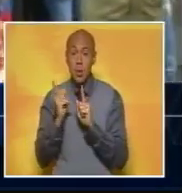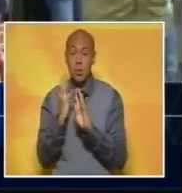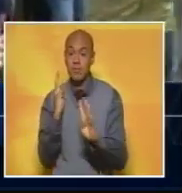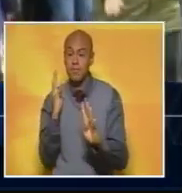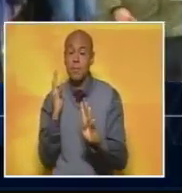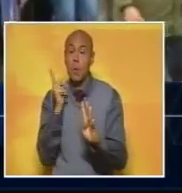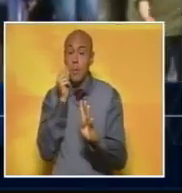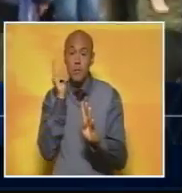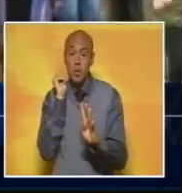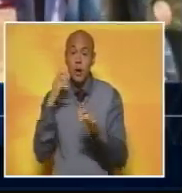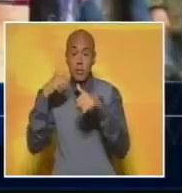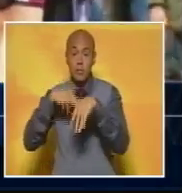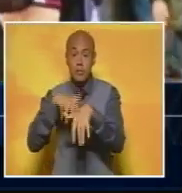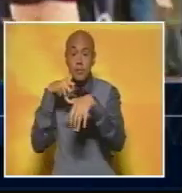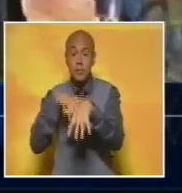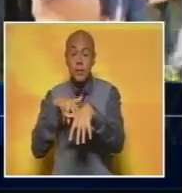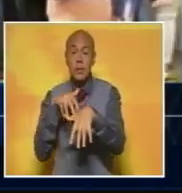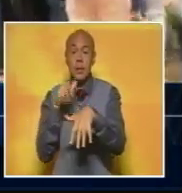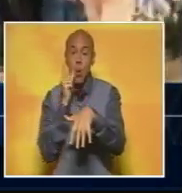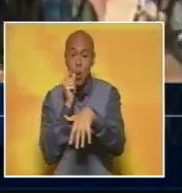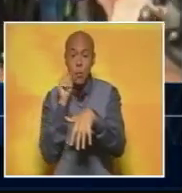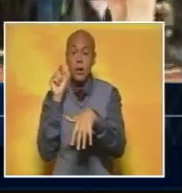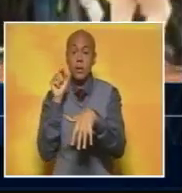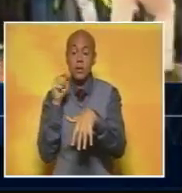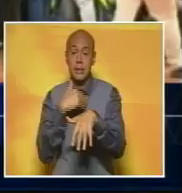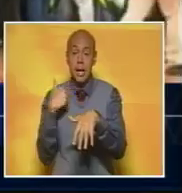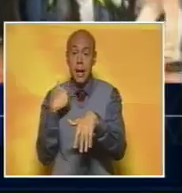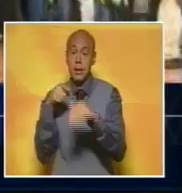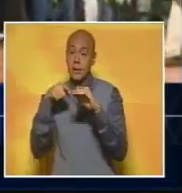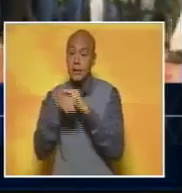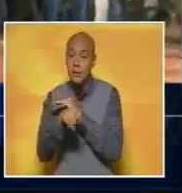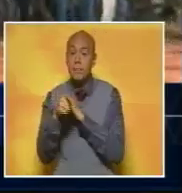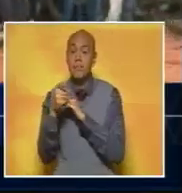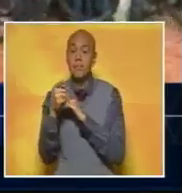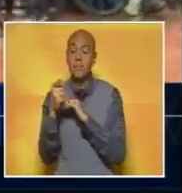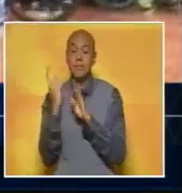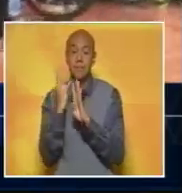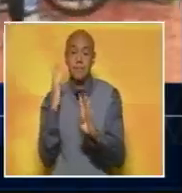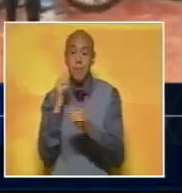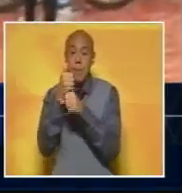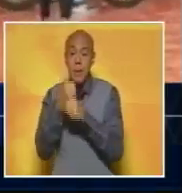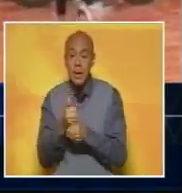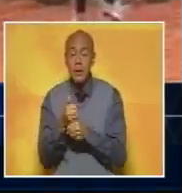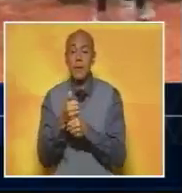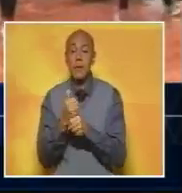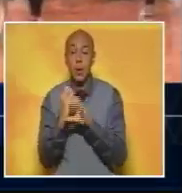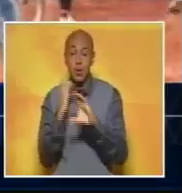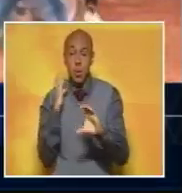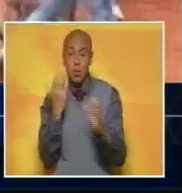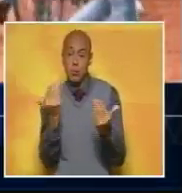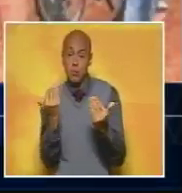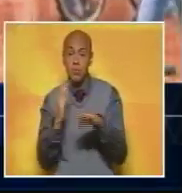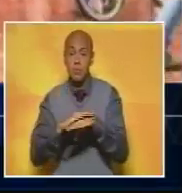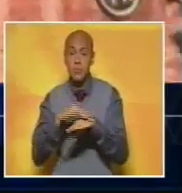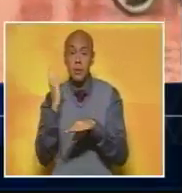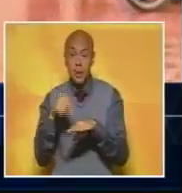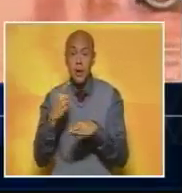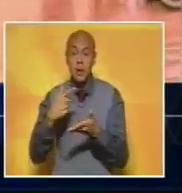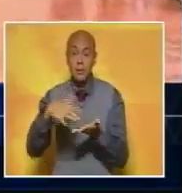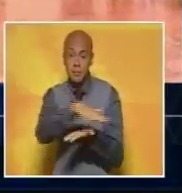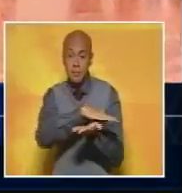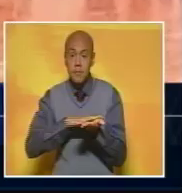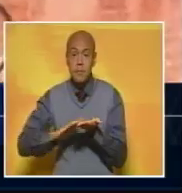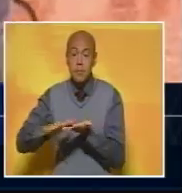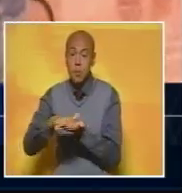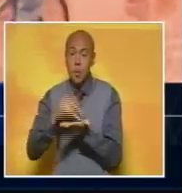manifestantes que intentan en reiteradas ocasiones ingresar al sistema. Y también hay muchos sitios, muchas plazoletas